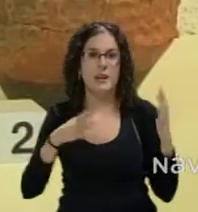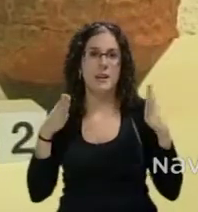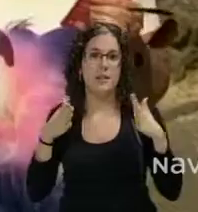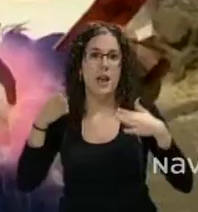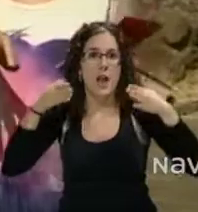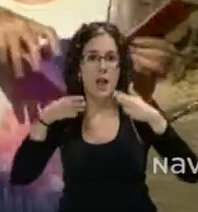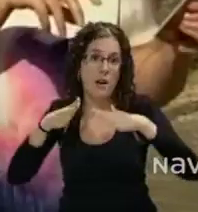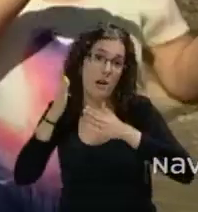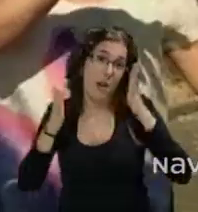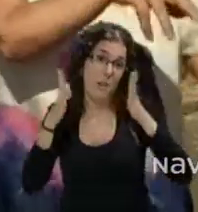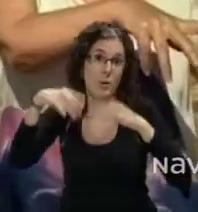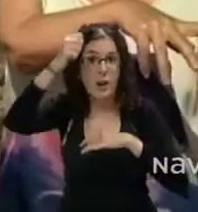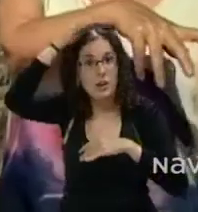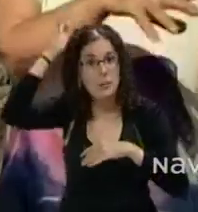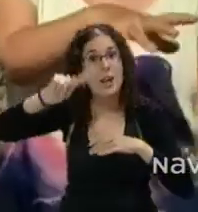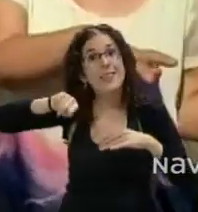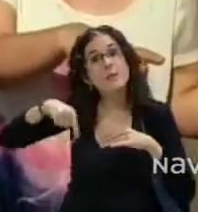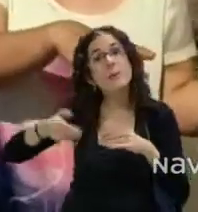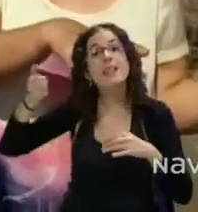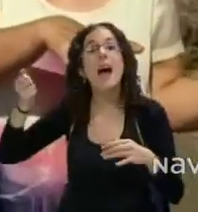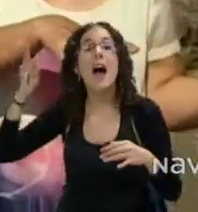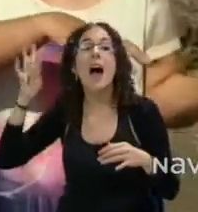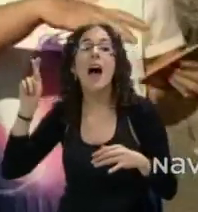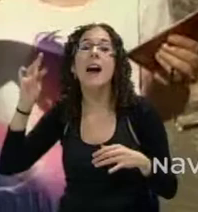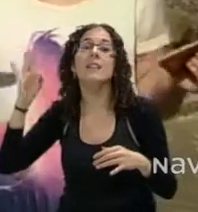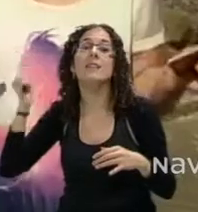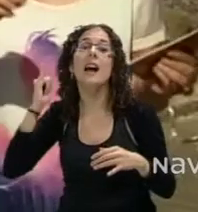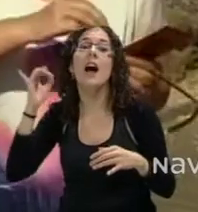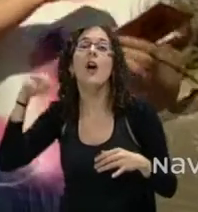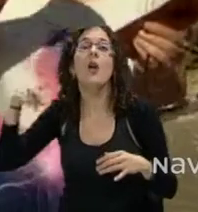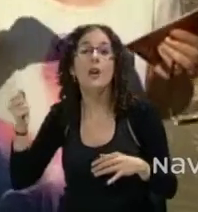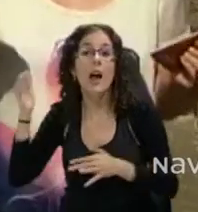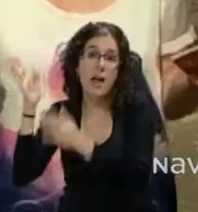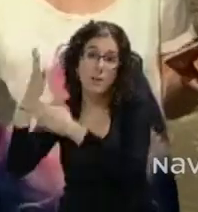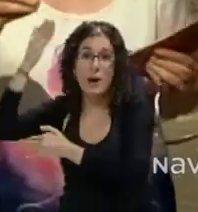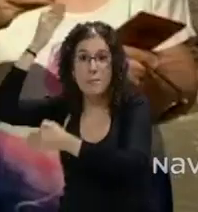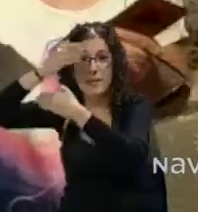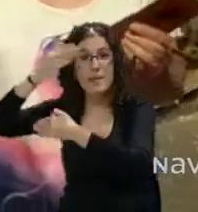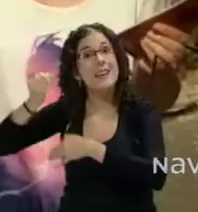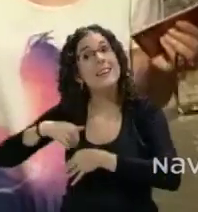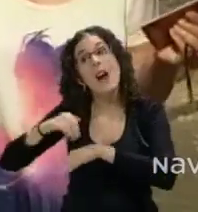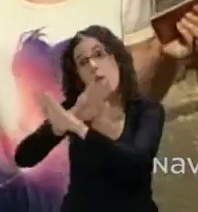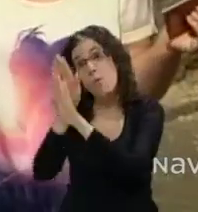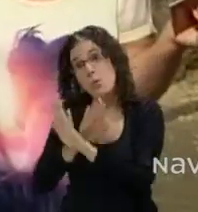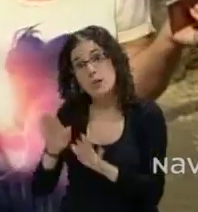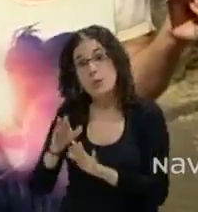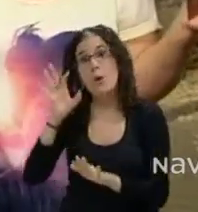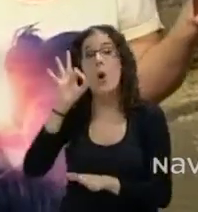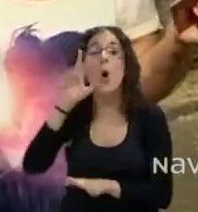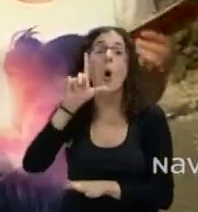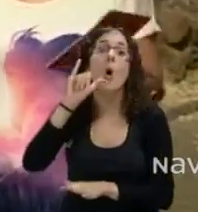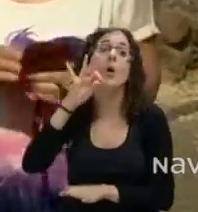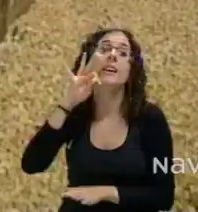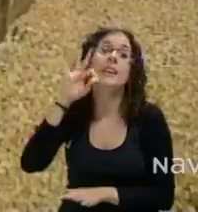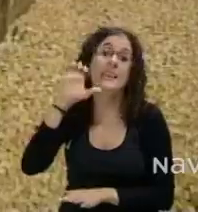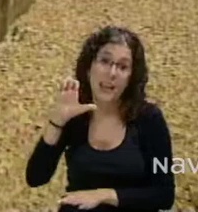siglos, ¿verdad? Y de aquí a Artajona, medieval. Y ya para rematar, Pues Olite y las dinastías del Reino